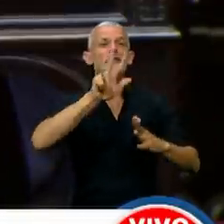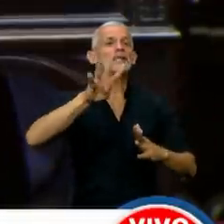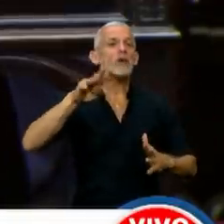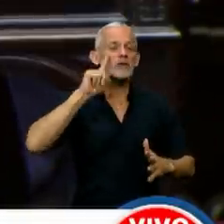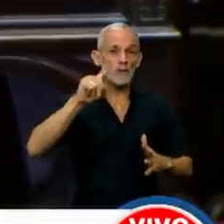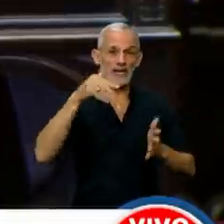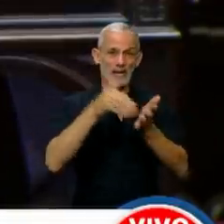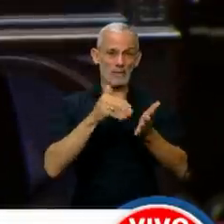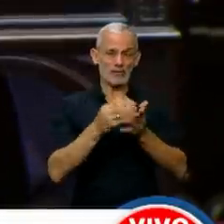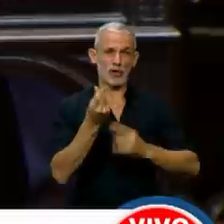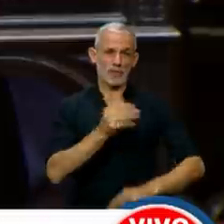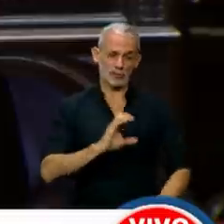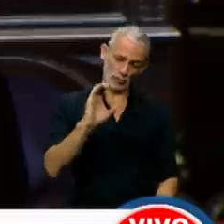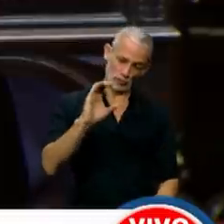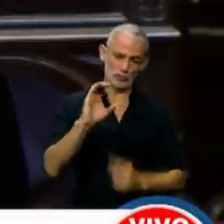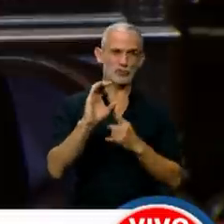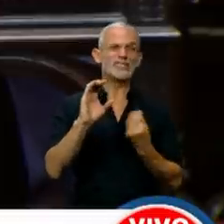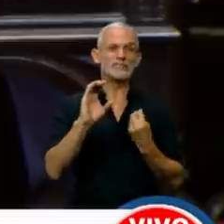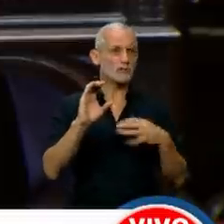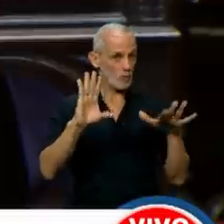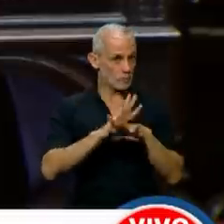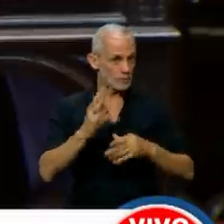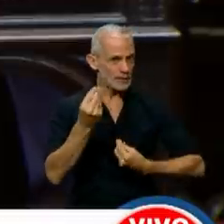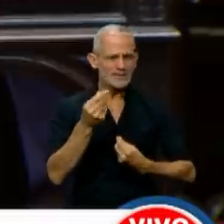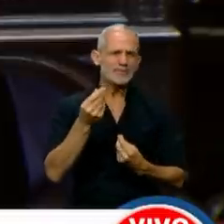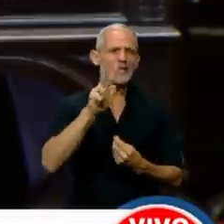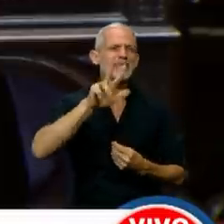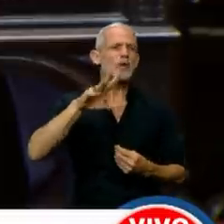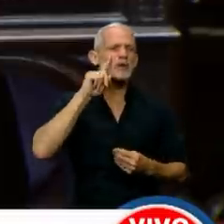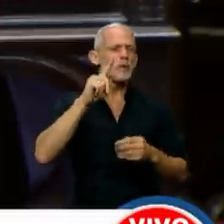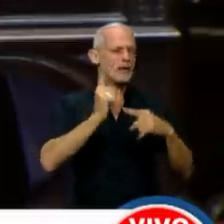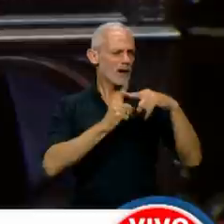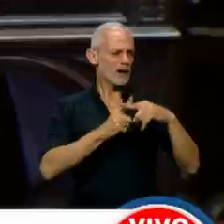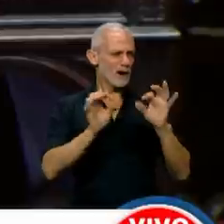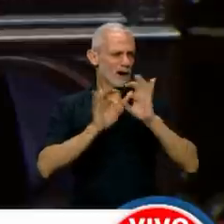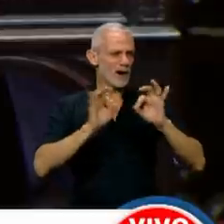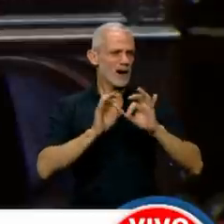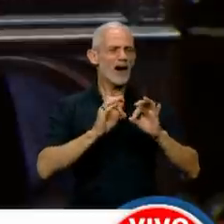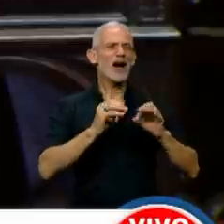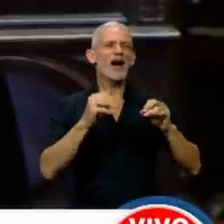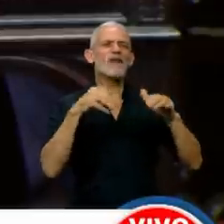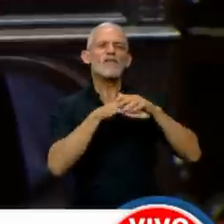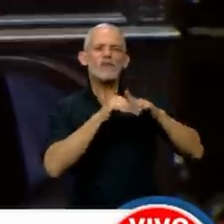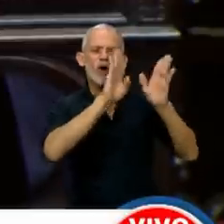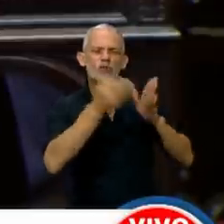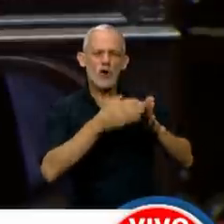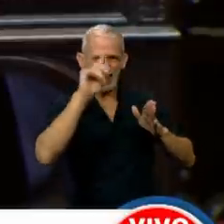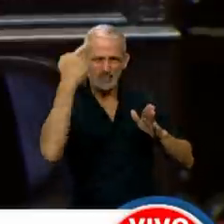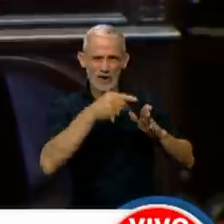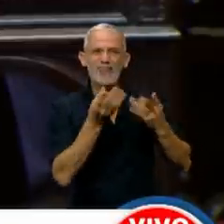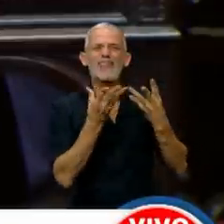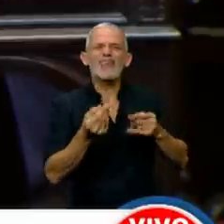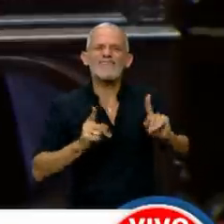mil millones de pesos exactamente el cálculo que indica el fondo nacional de la defensa en su texto